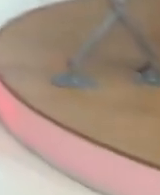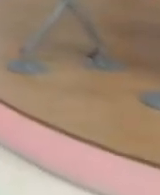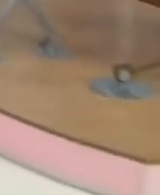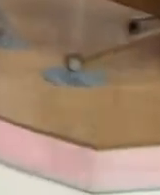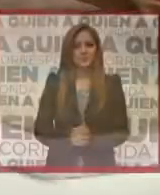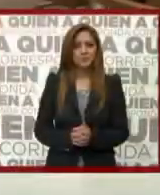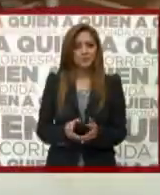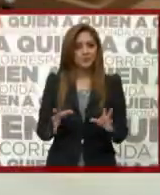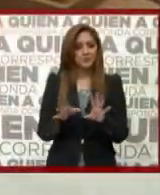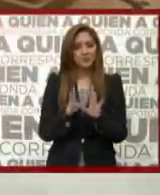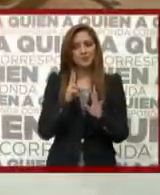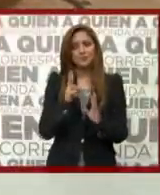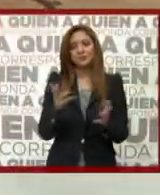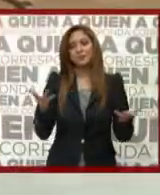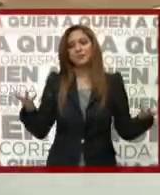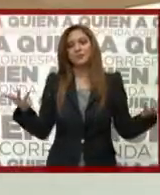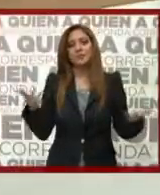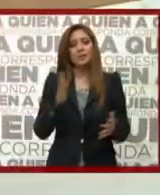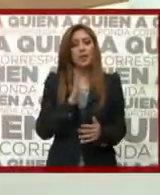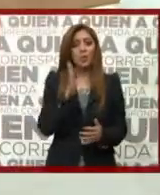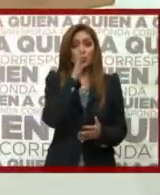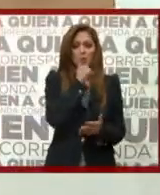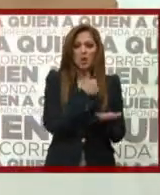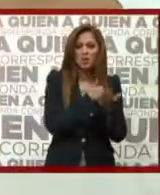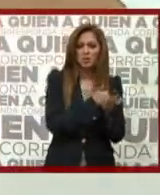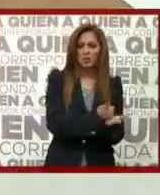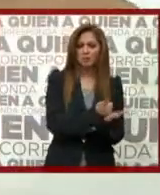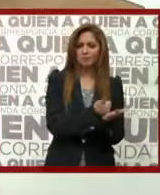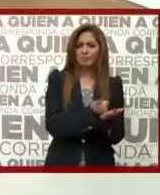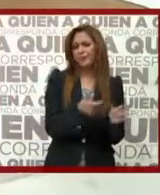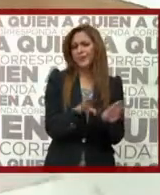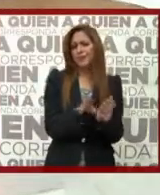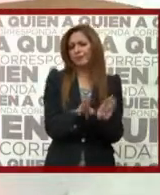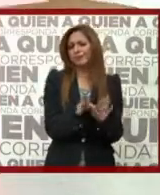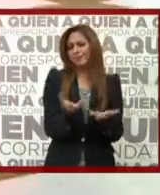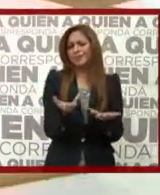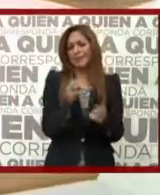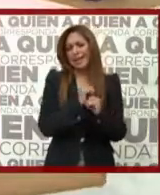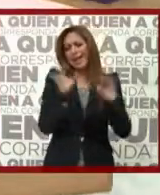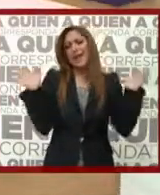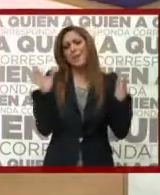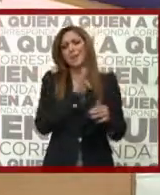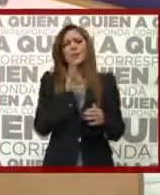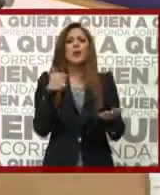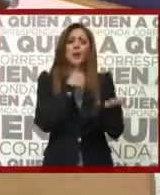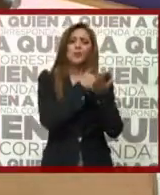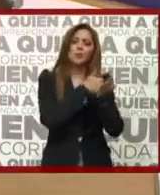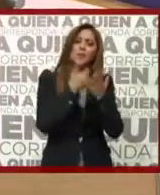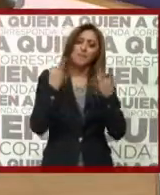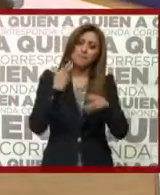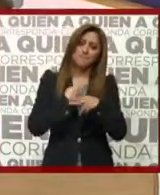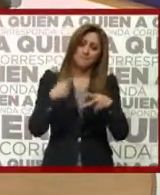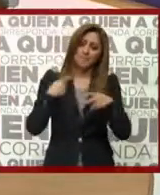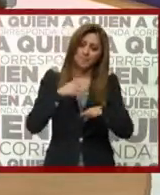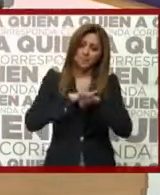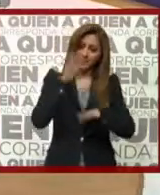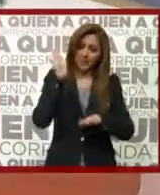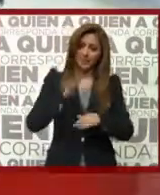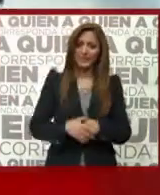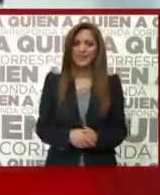¿Qué tal? Ya no se puede hacer más, ¿no? ¿Cómo no? Vamos a ver que sí se puede hacer mucho, mucho, mucho más. Muy amable,